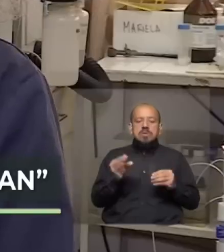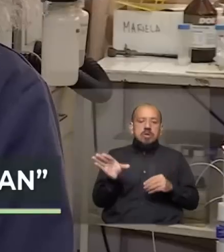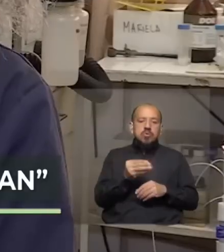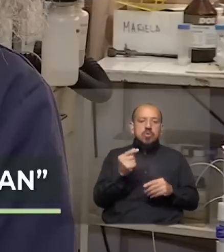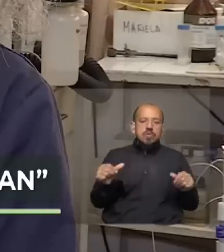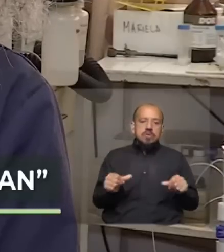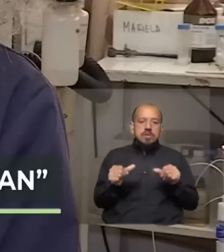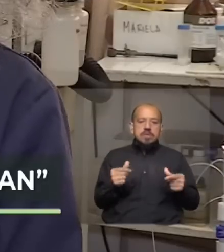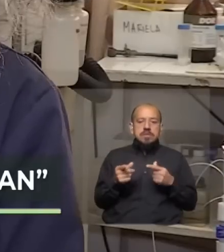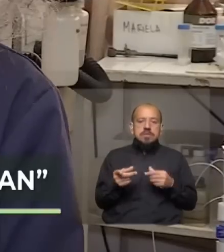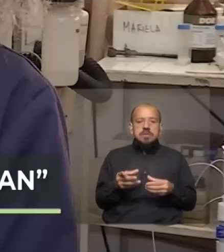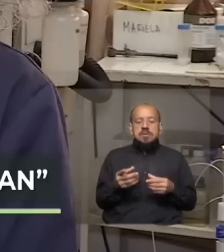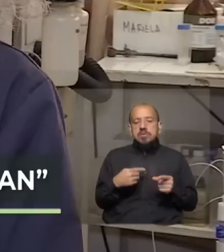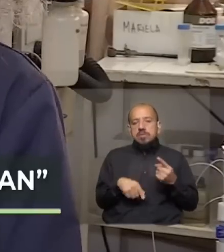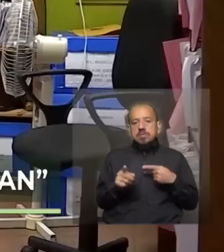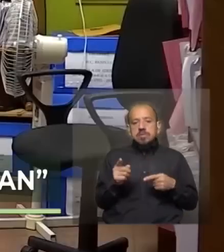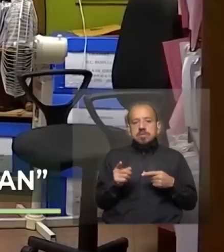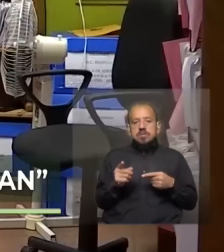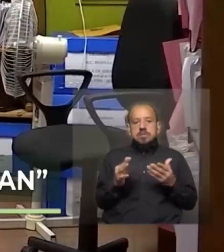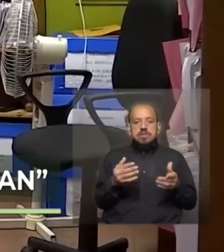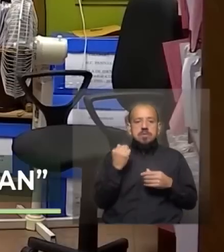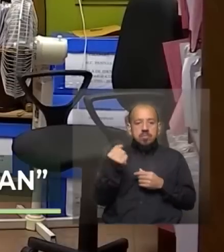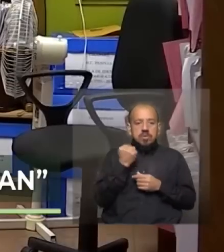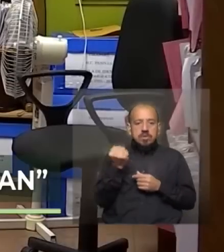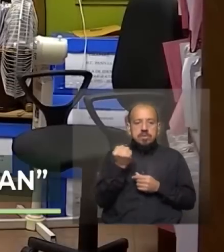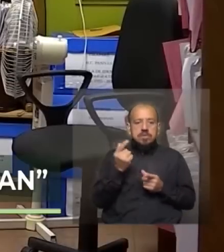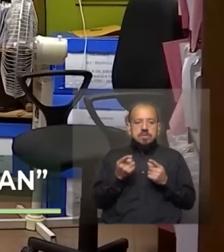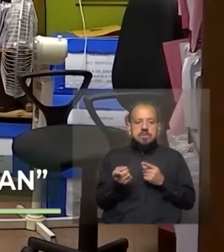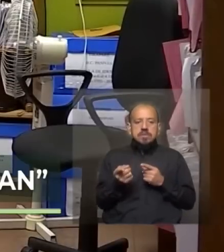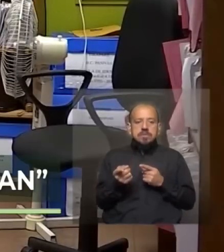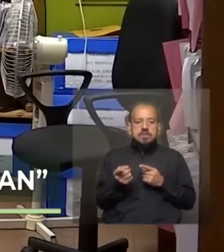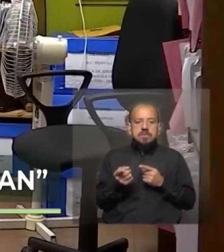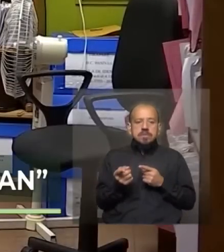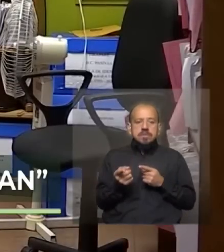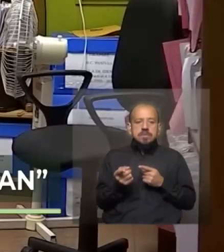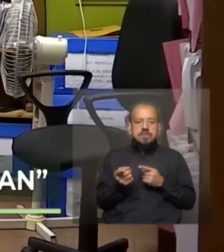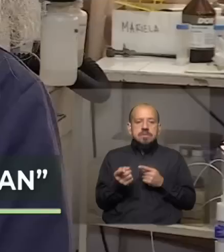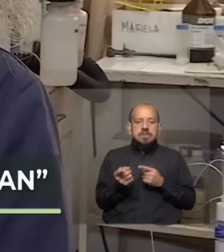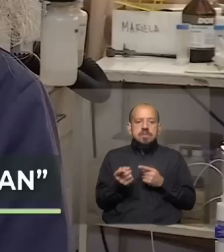realizan por tanto importante en relación a